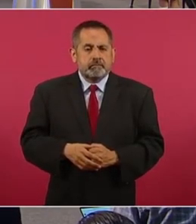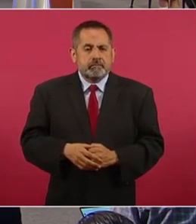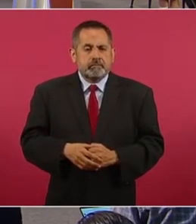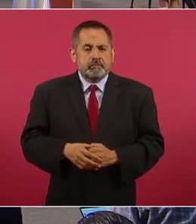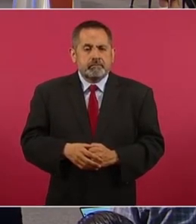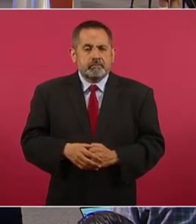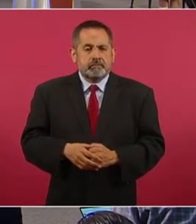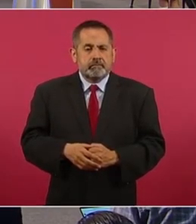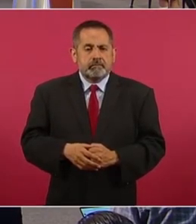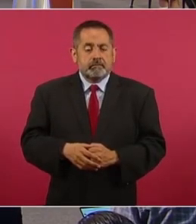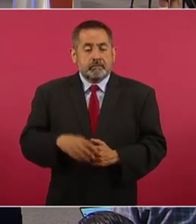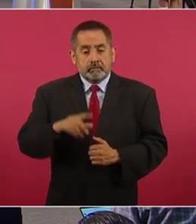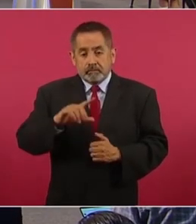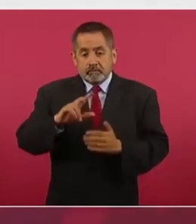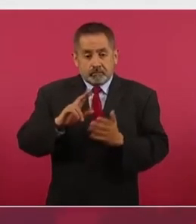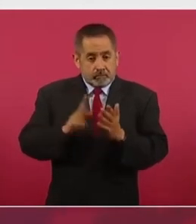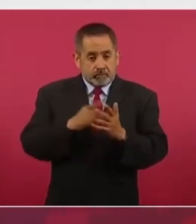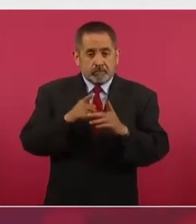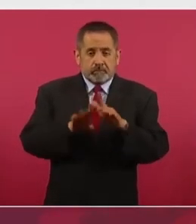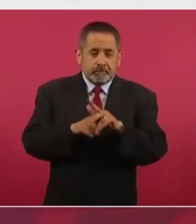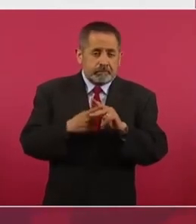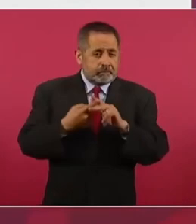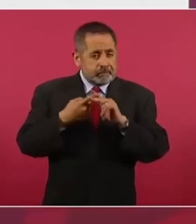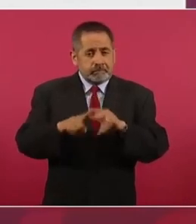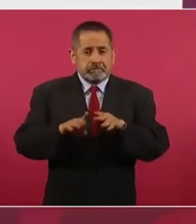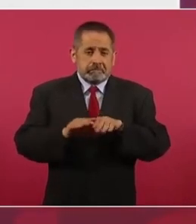Y aquí se fue arriba estos.